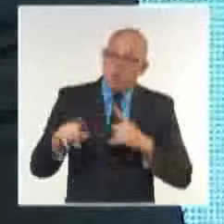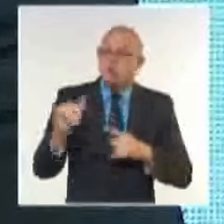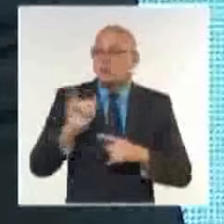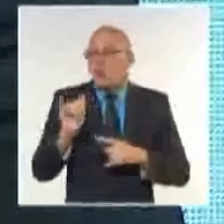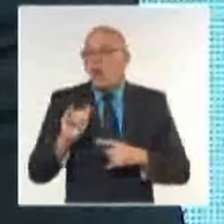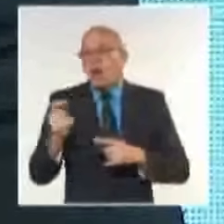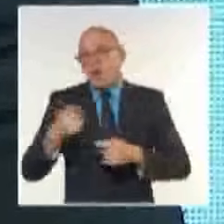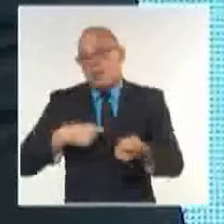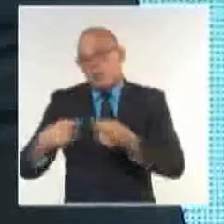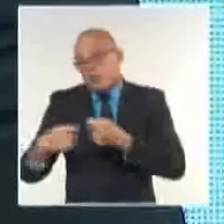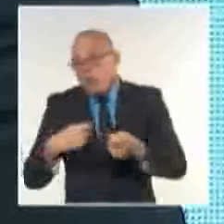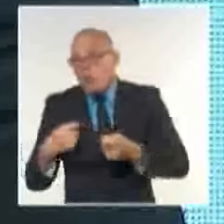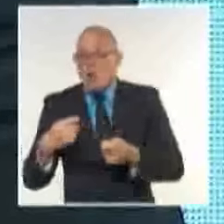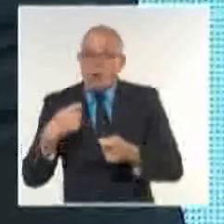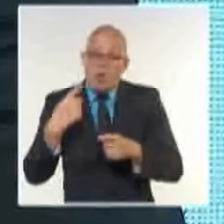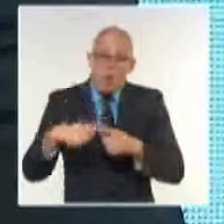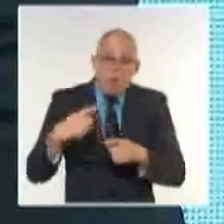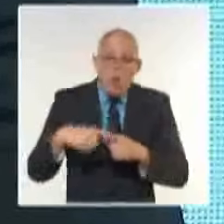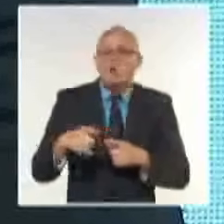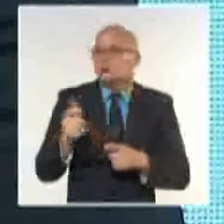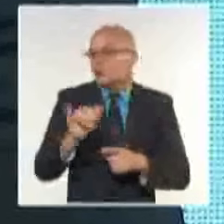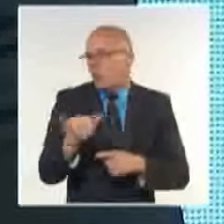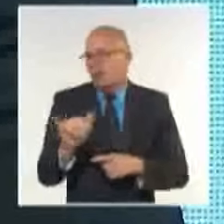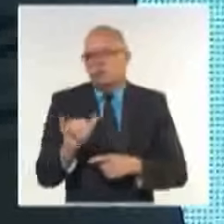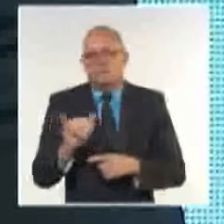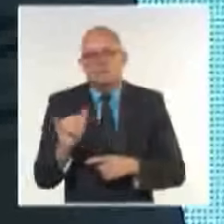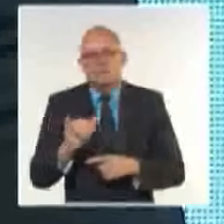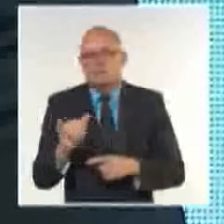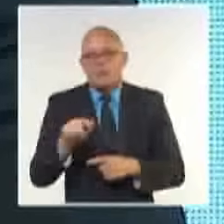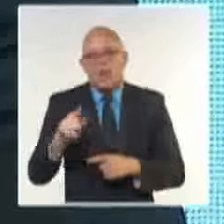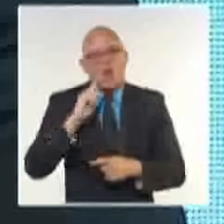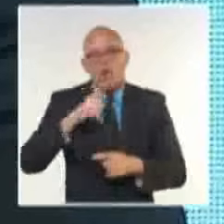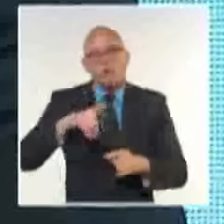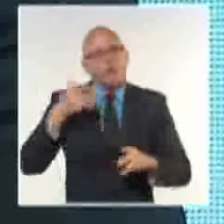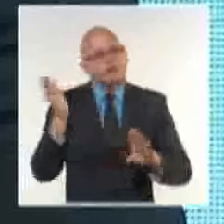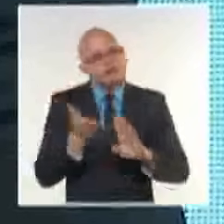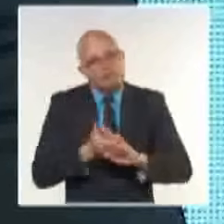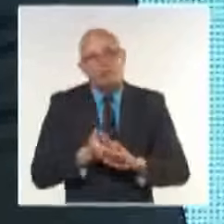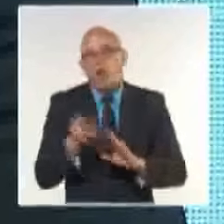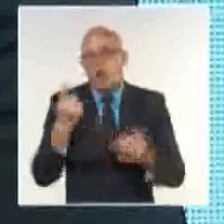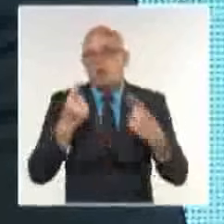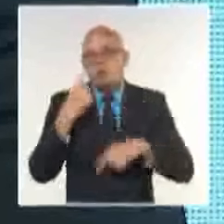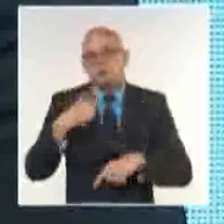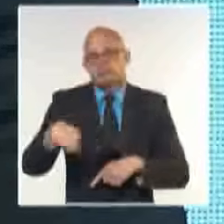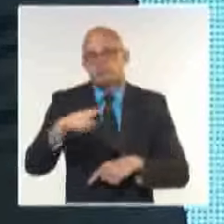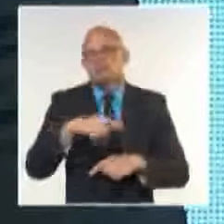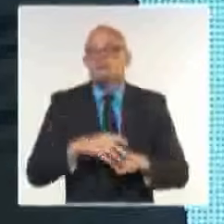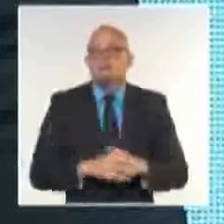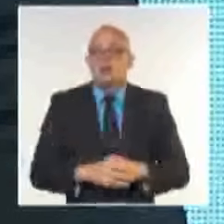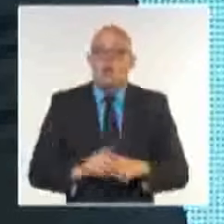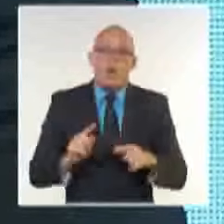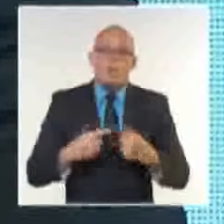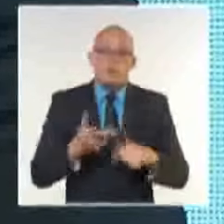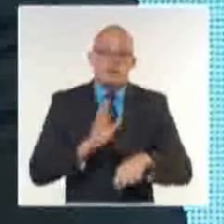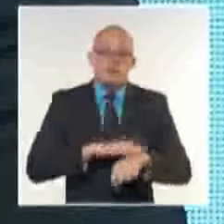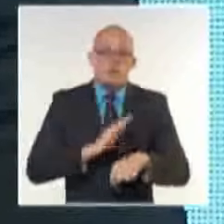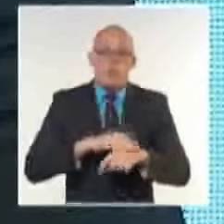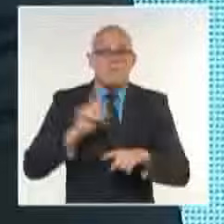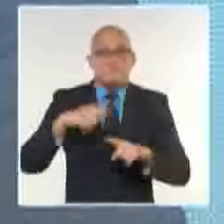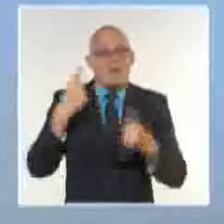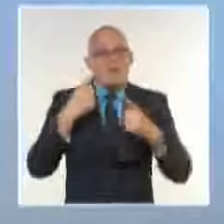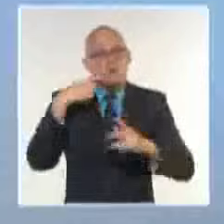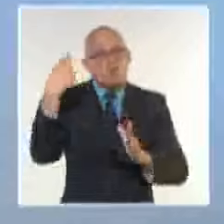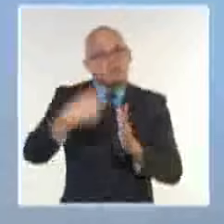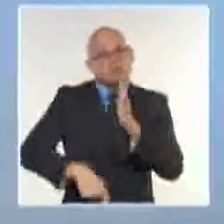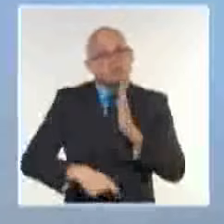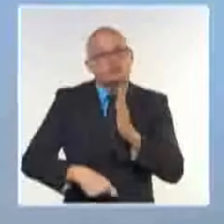menor escala de responsabilidad tuvieron en la realización de estos hechos, también conllevaron a fuertes medidas disciplinarias.